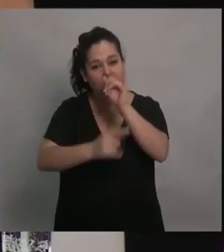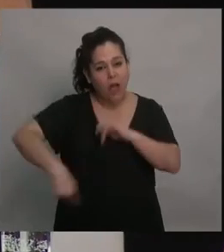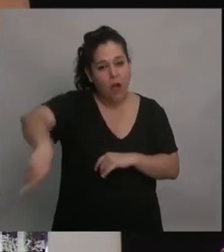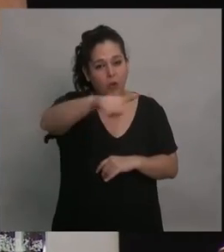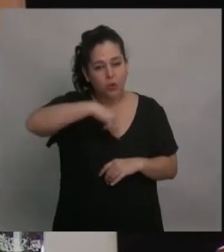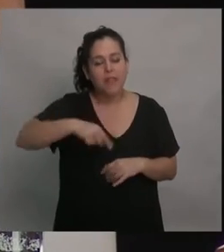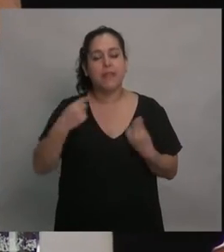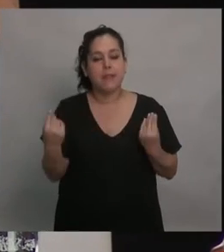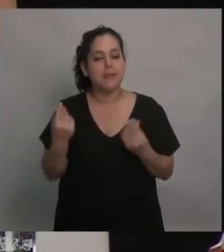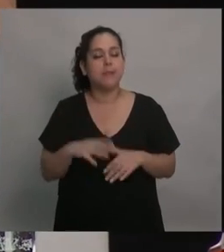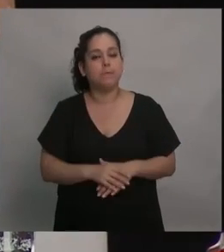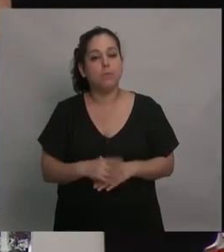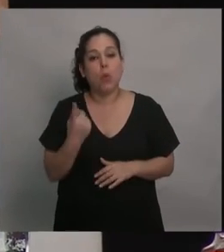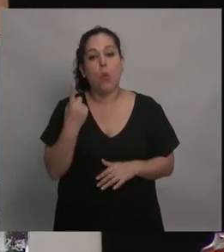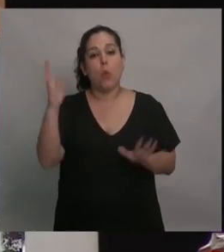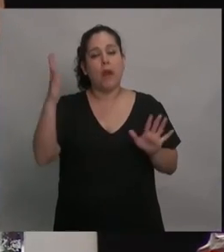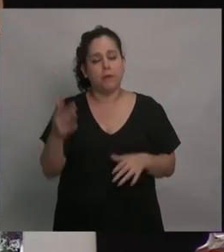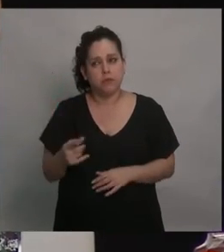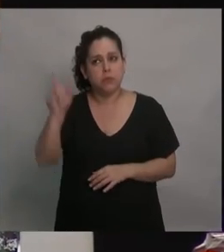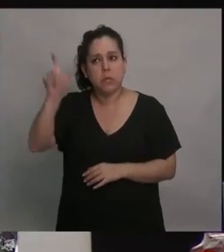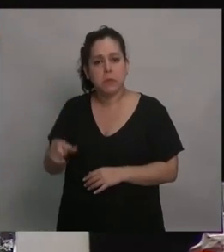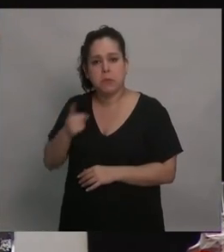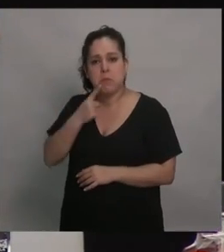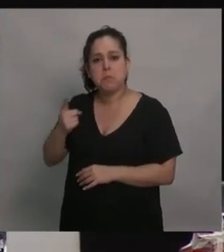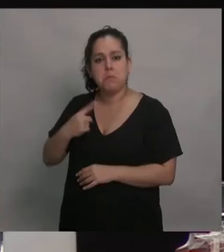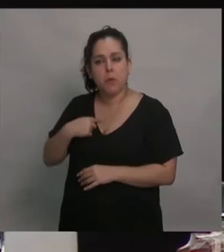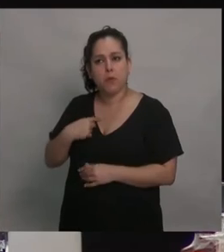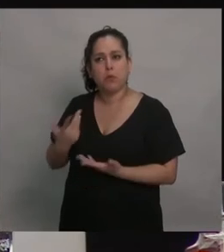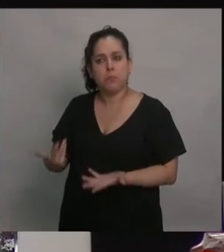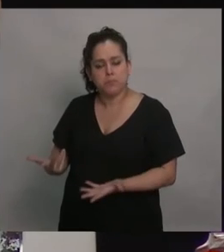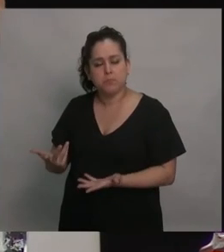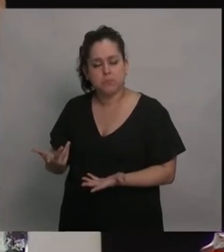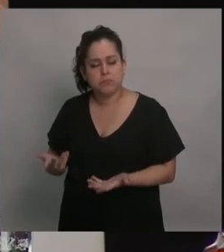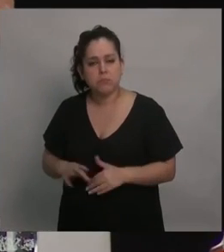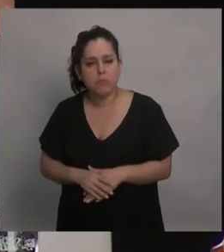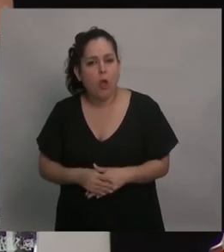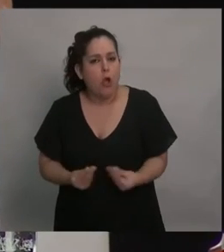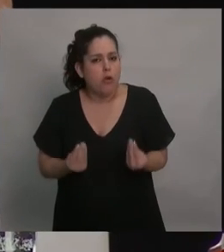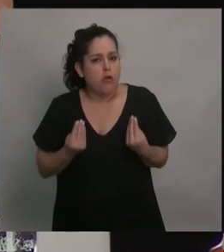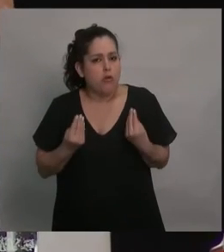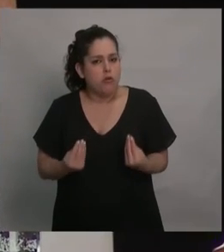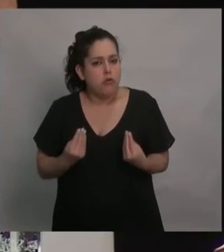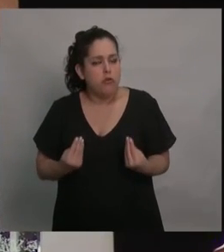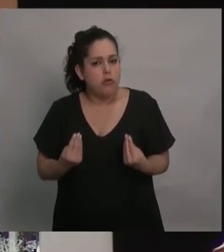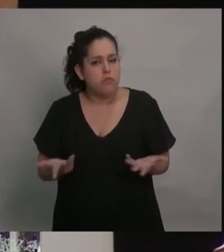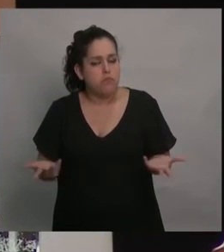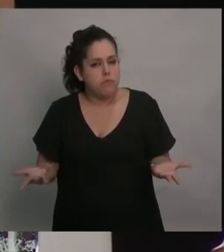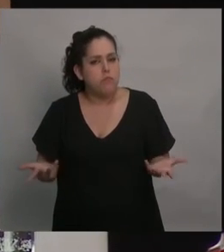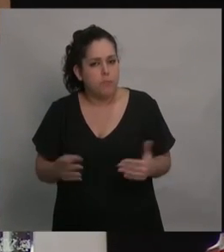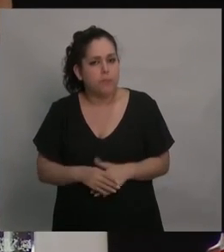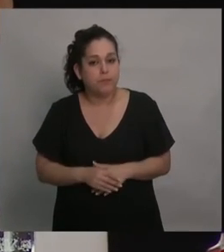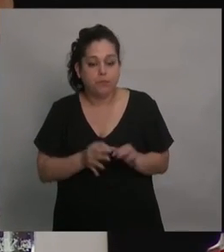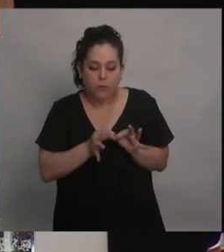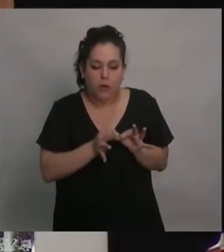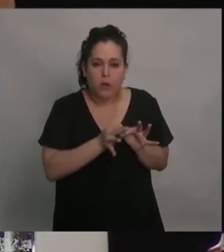en una ocasión alguien me preguntó: ¿cómo era posible que Cuba, siendo una